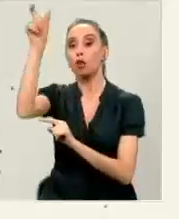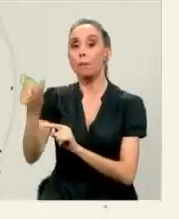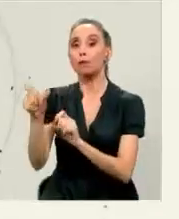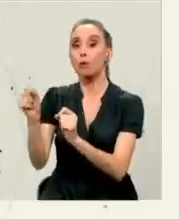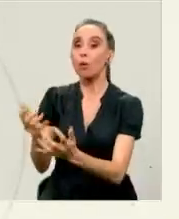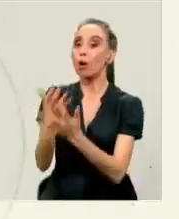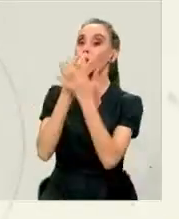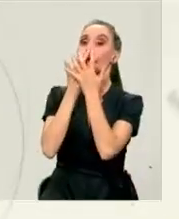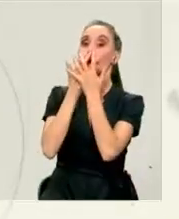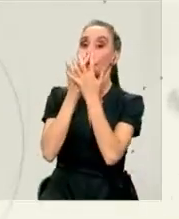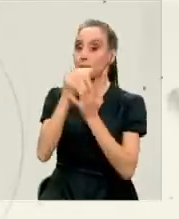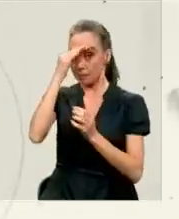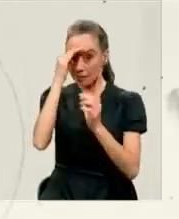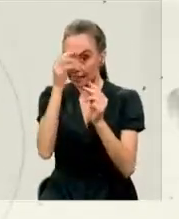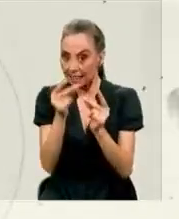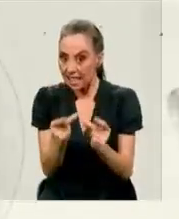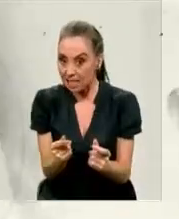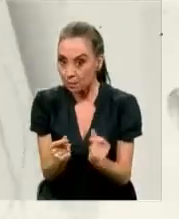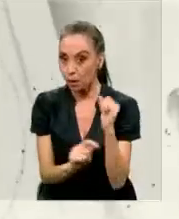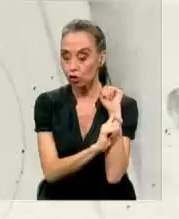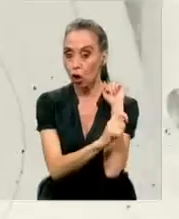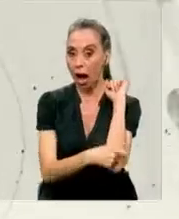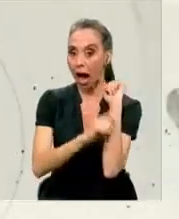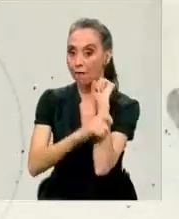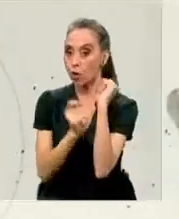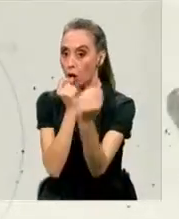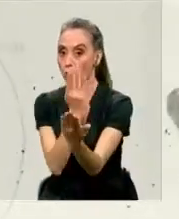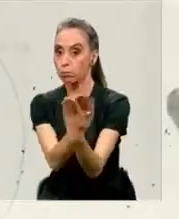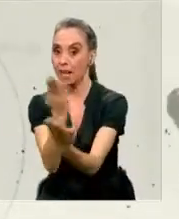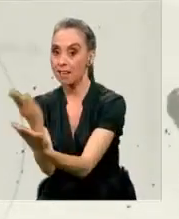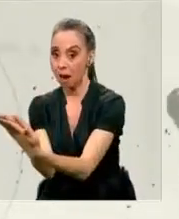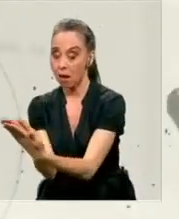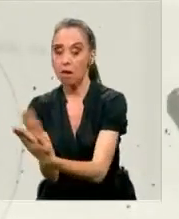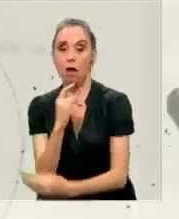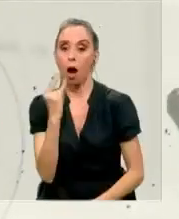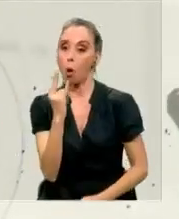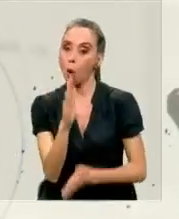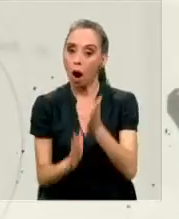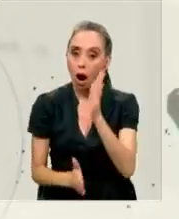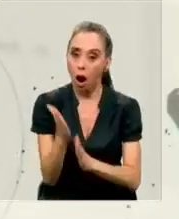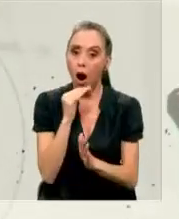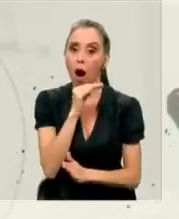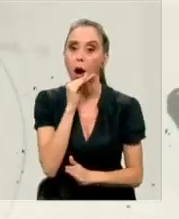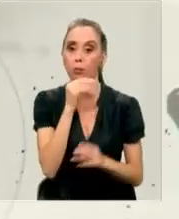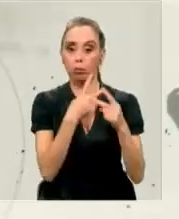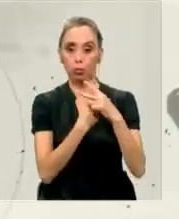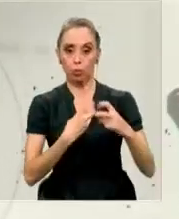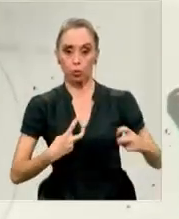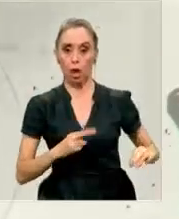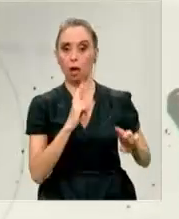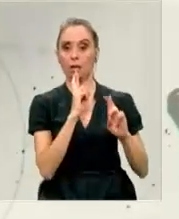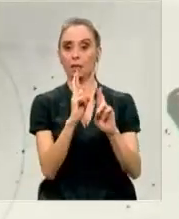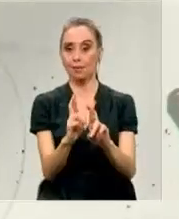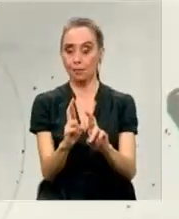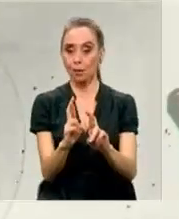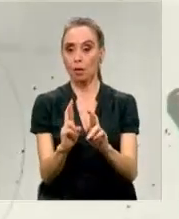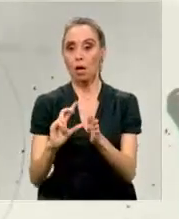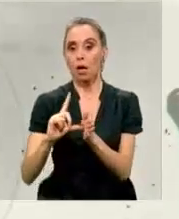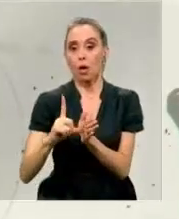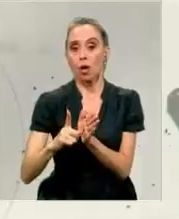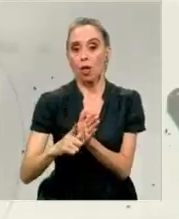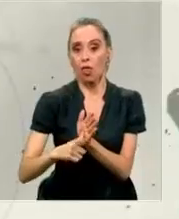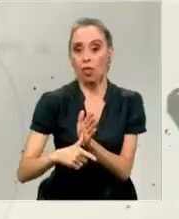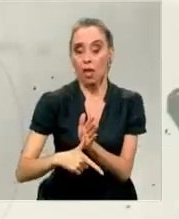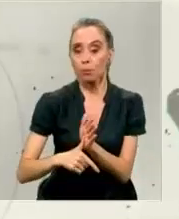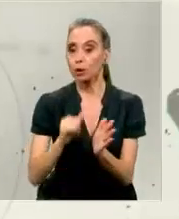terceros tanto para los expertos como para los abogados querellantes urge la celeridad de los resultados no sólo porque la demora ha